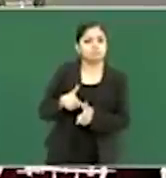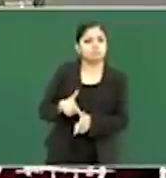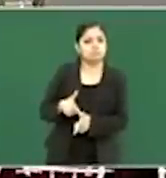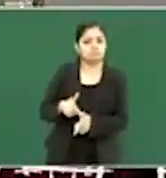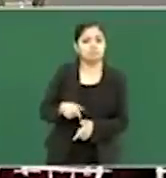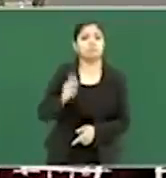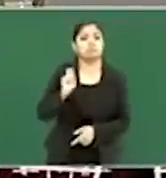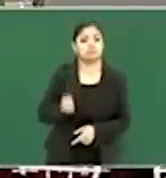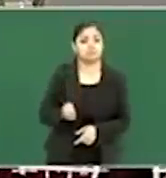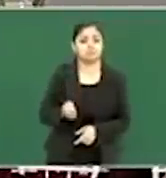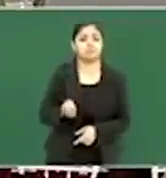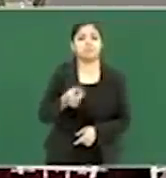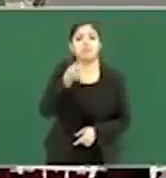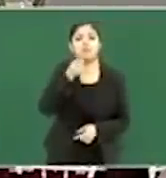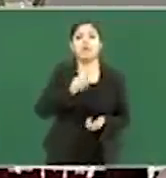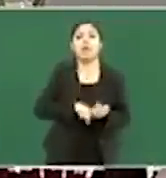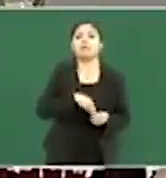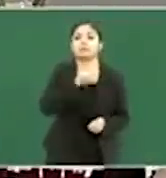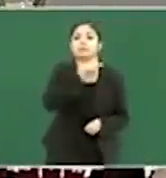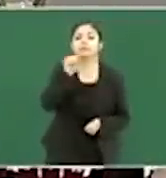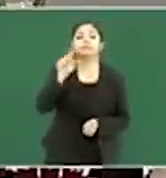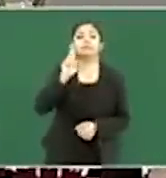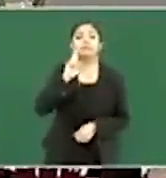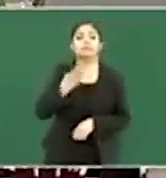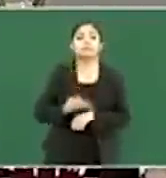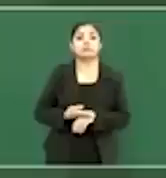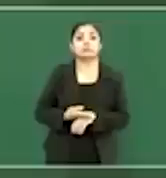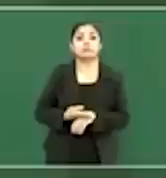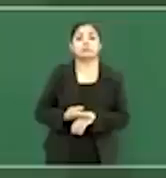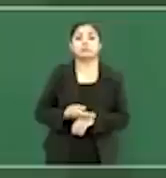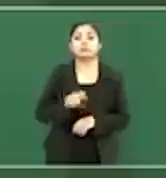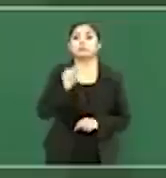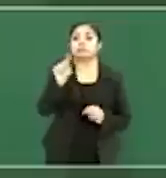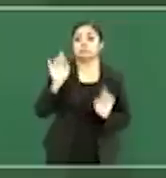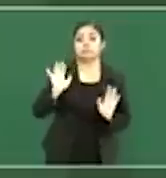cuento eso de que son las autoridades